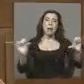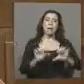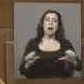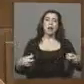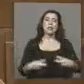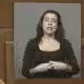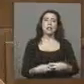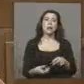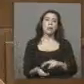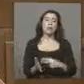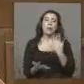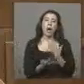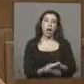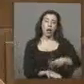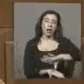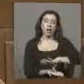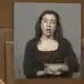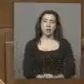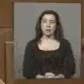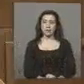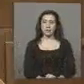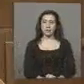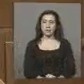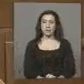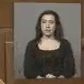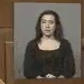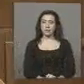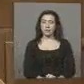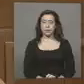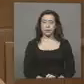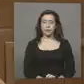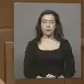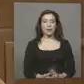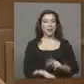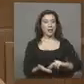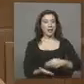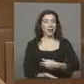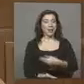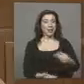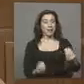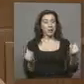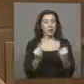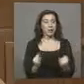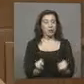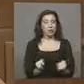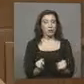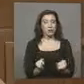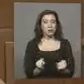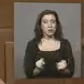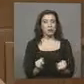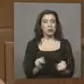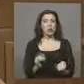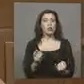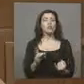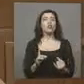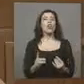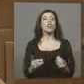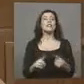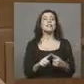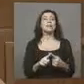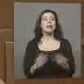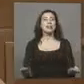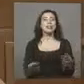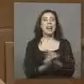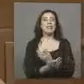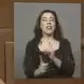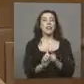Ese es el problema que tenemos en este país. Porque la distribución adecuada no solo tiene que ver con transferencias directas, tiene